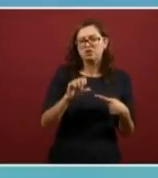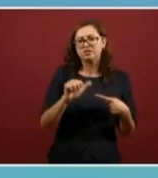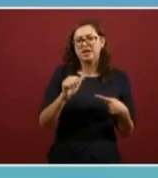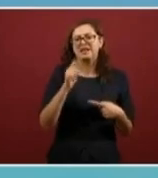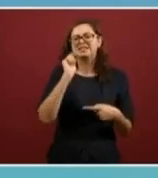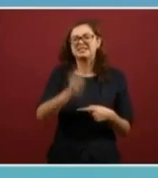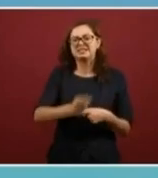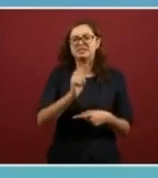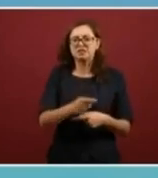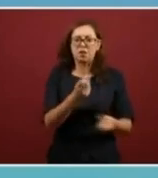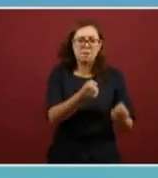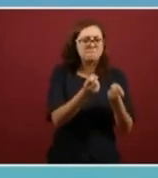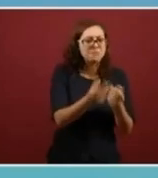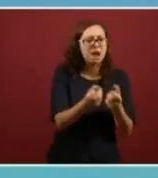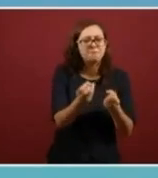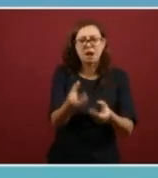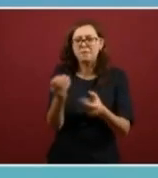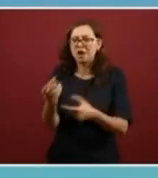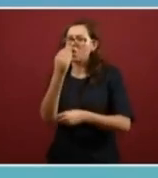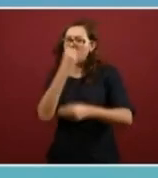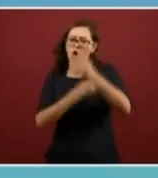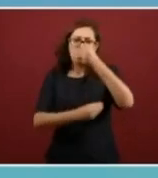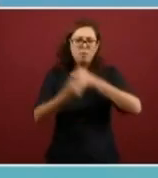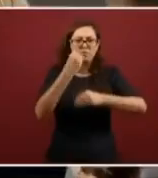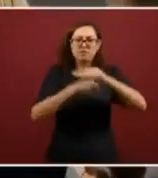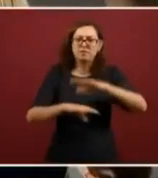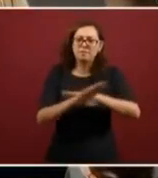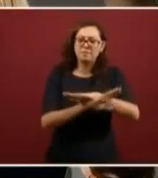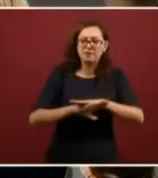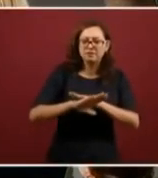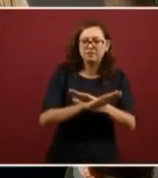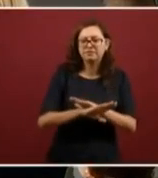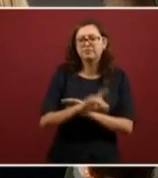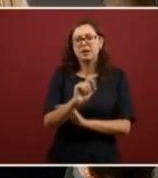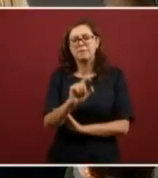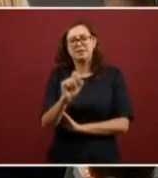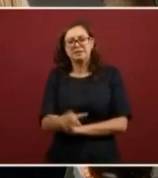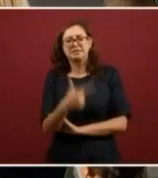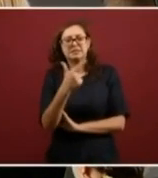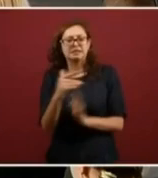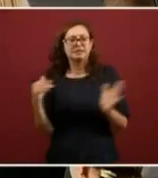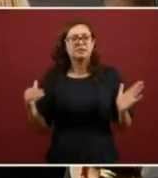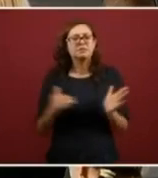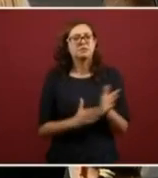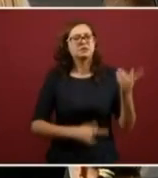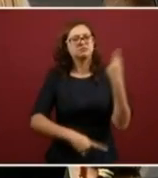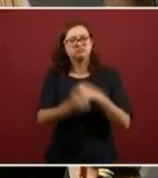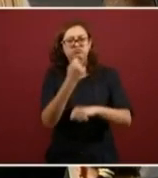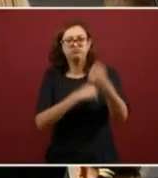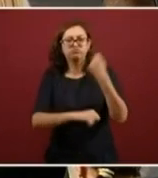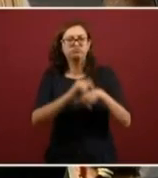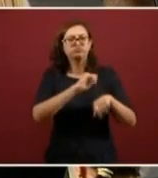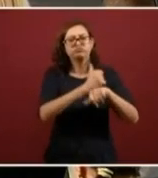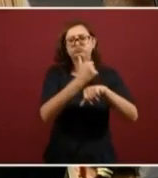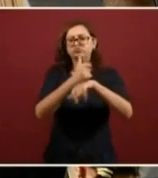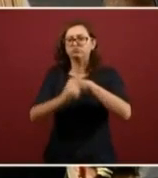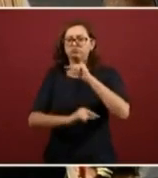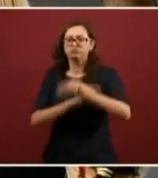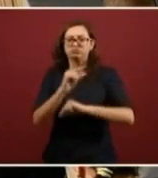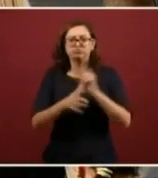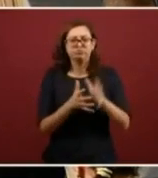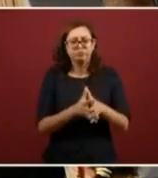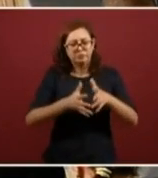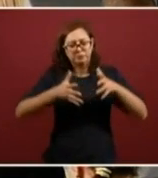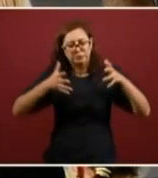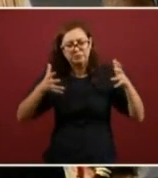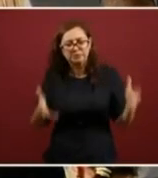empresa de distribución de alimentos en todo el país, 27 mil tiendas aproximadamente, y seguimos creciendo. Y